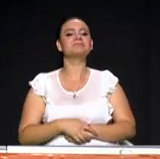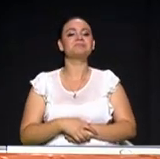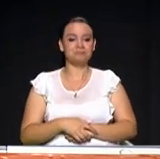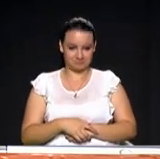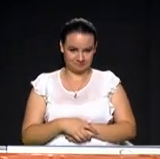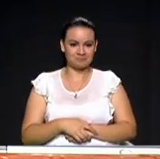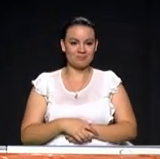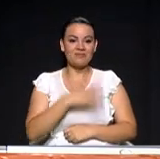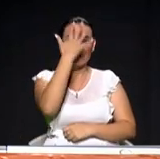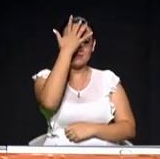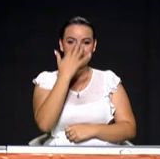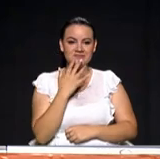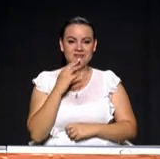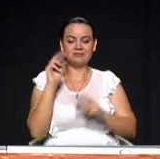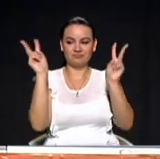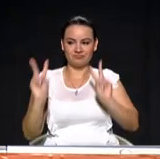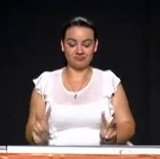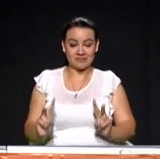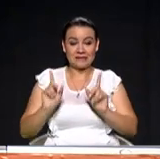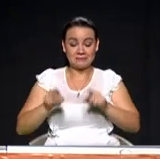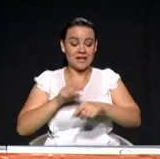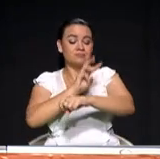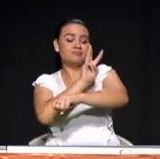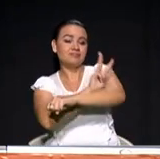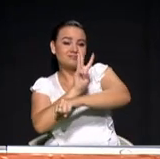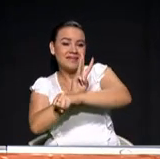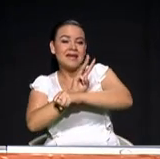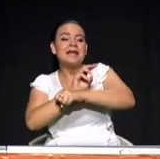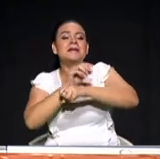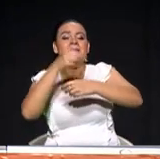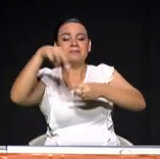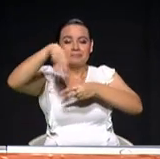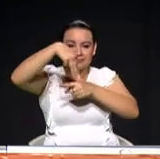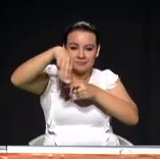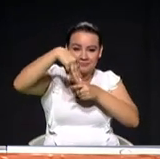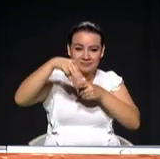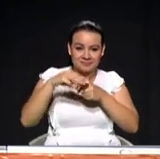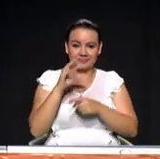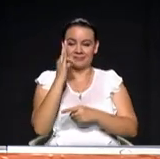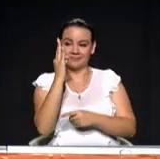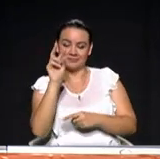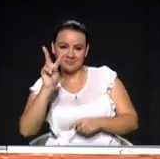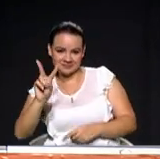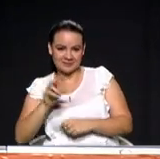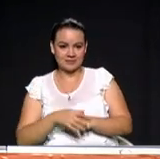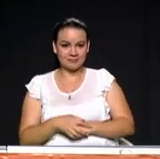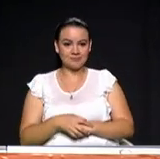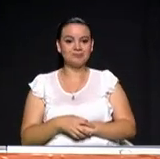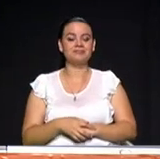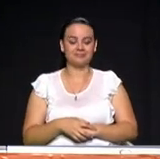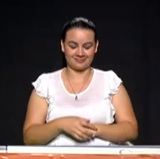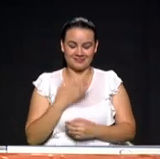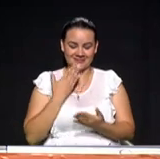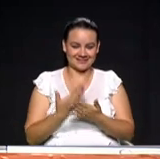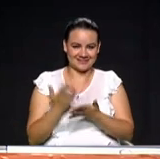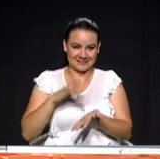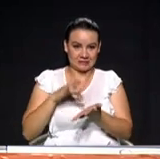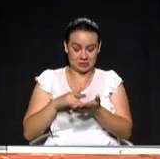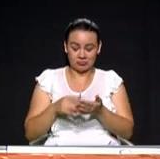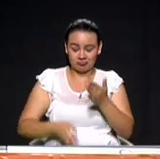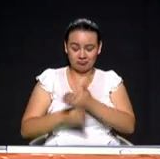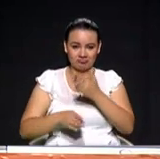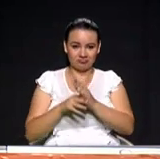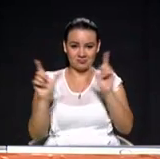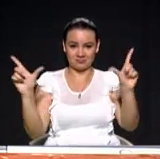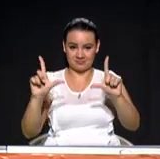nuestra pagina www.telemadrid.es y por el facebook live gracias por acompañarnos y continuar entonces con nuestra transmisión